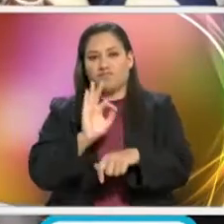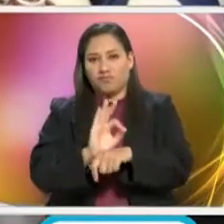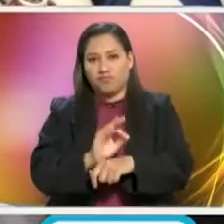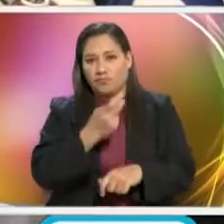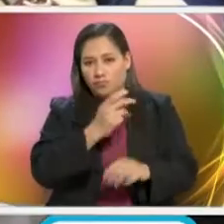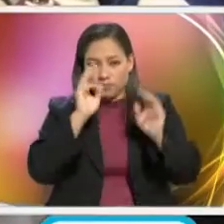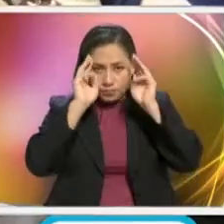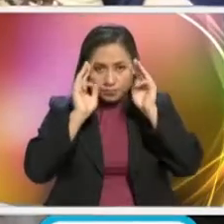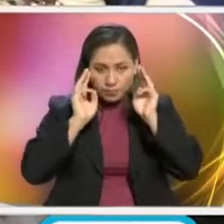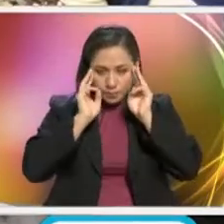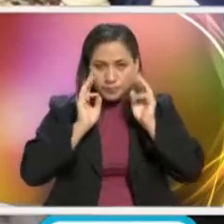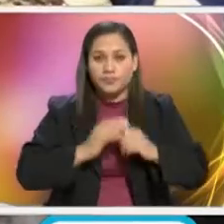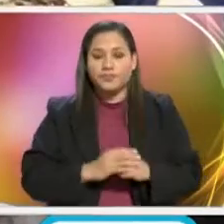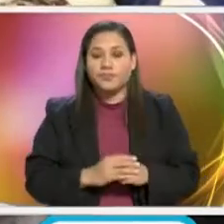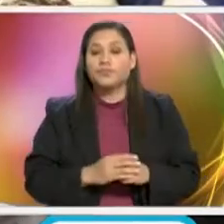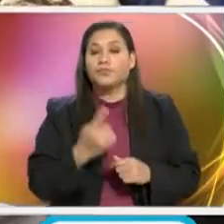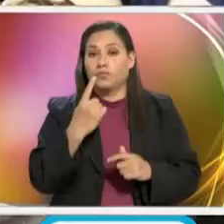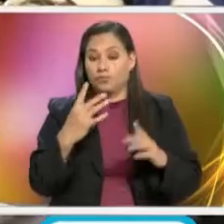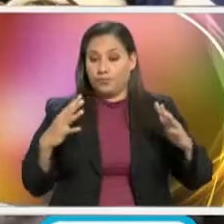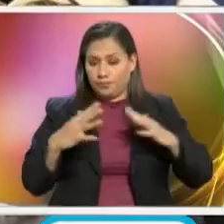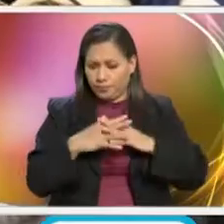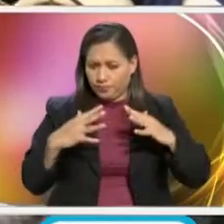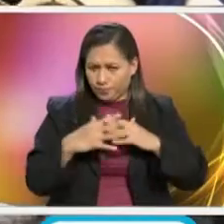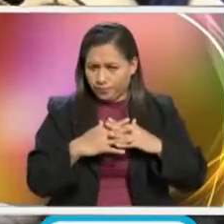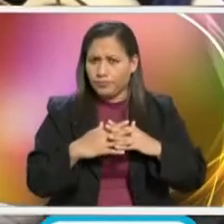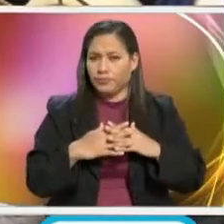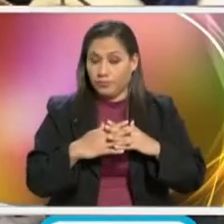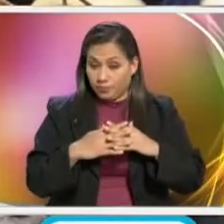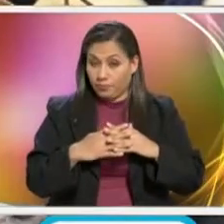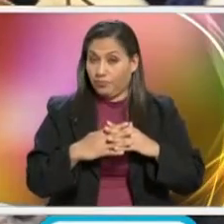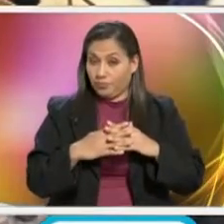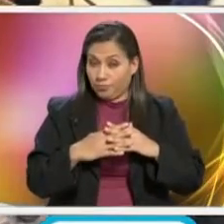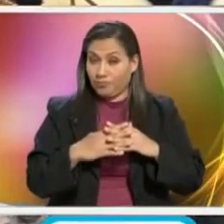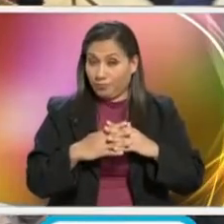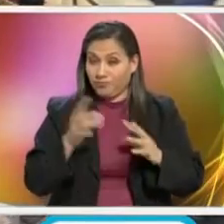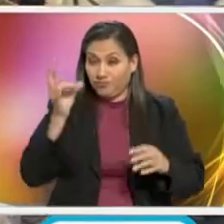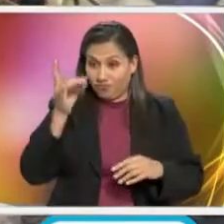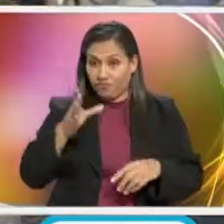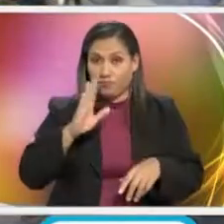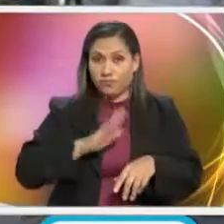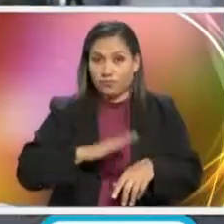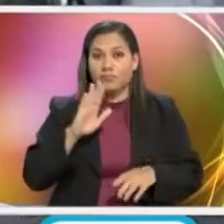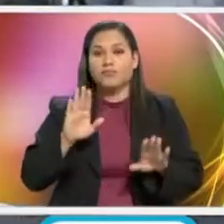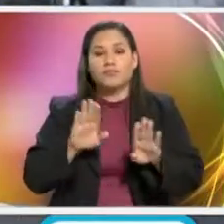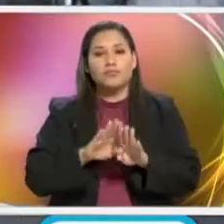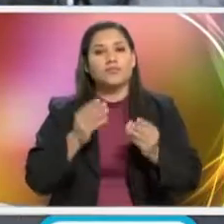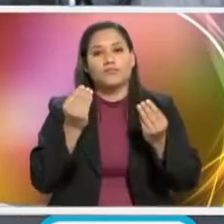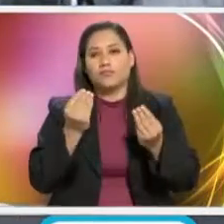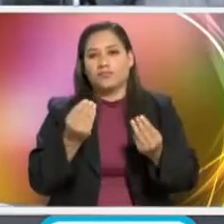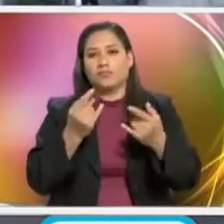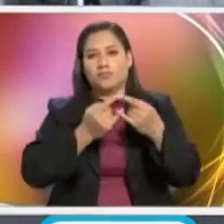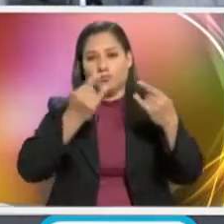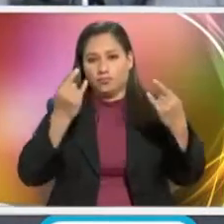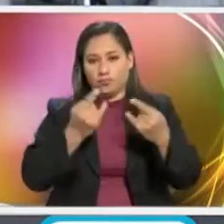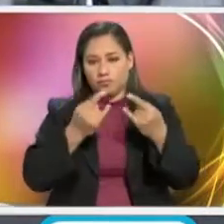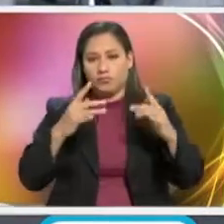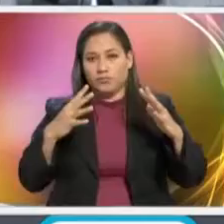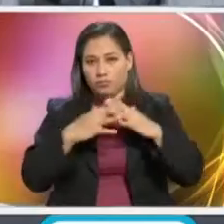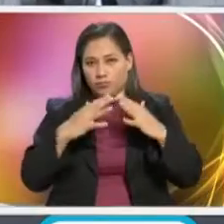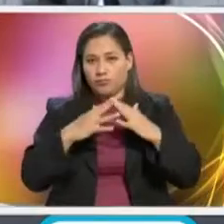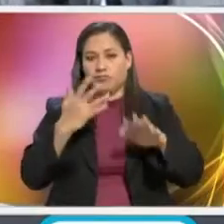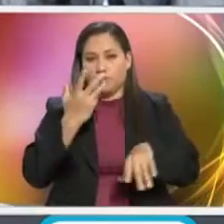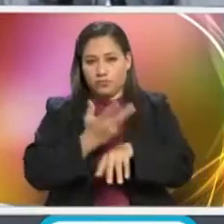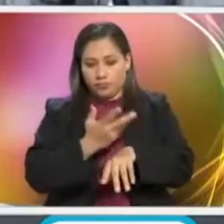este convento. Una batalla que será una derrota más, como muchas en la historia, en la intervención